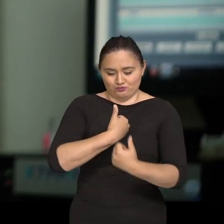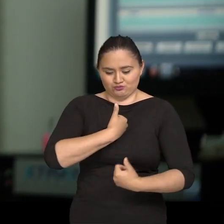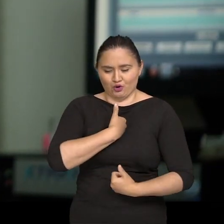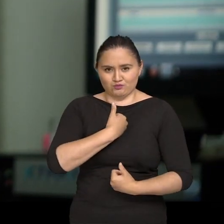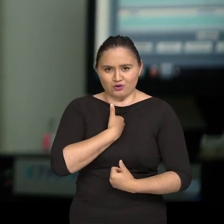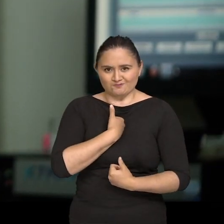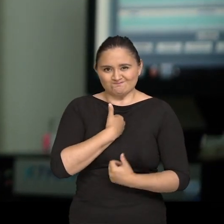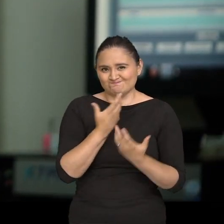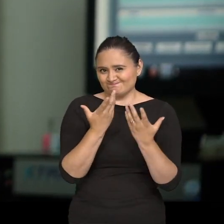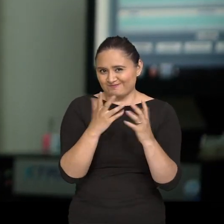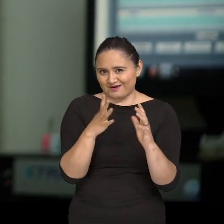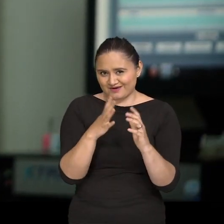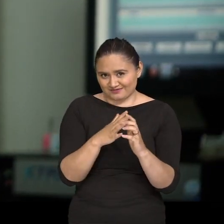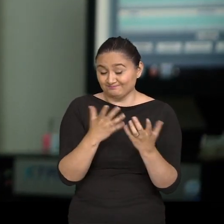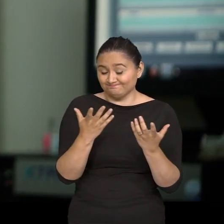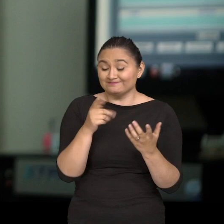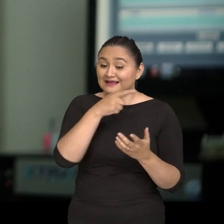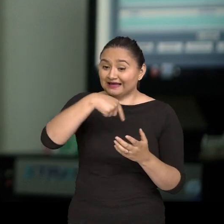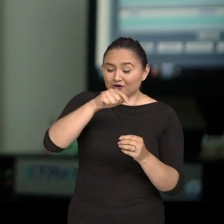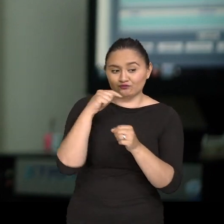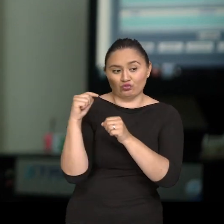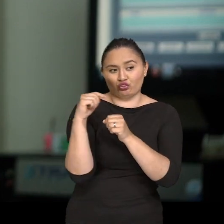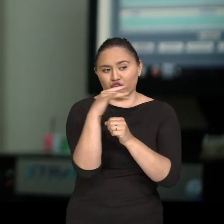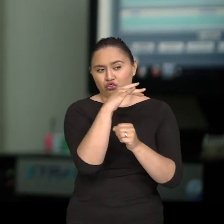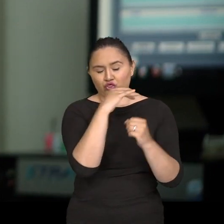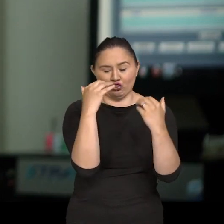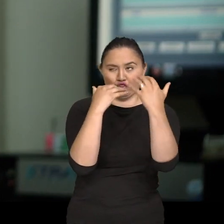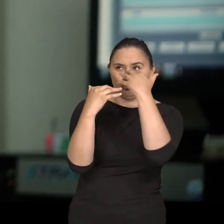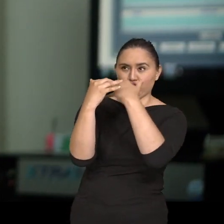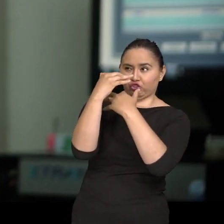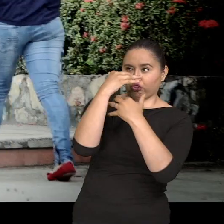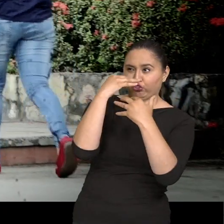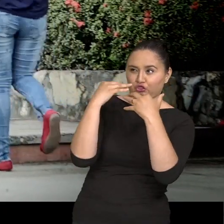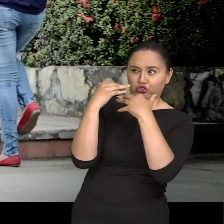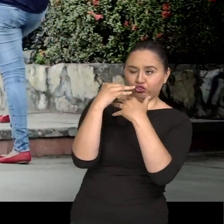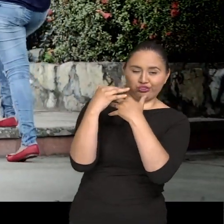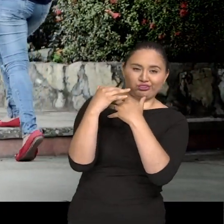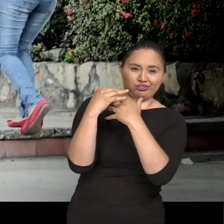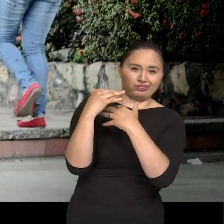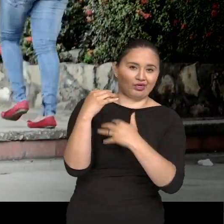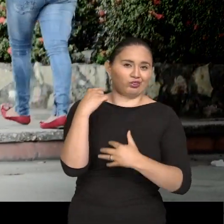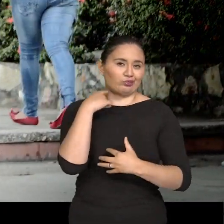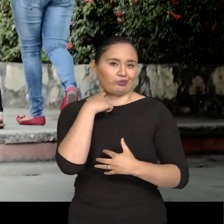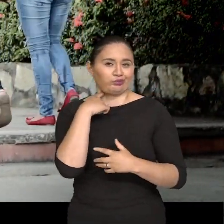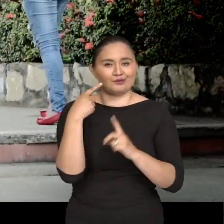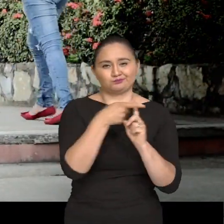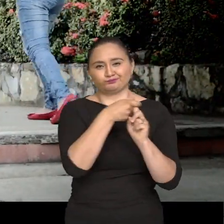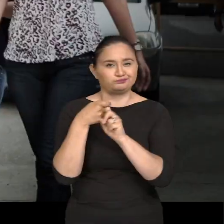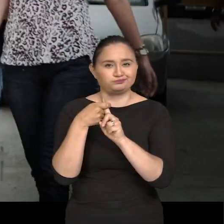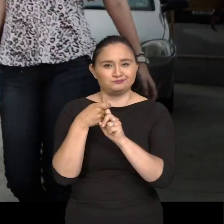influenciables y muy propensos a caer en este tipo de problemas en este tipo de trastornos